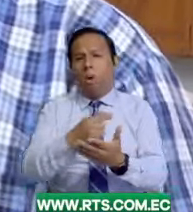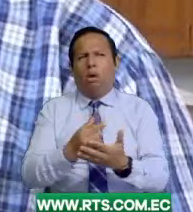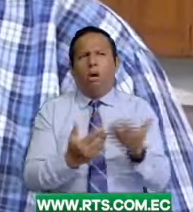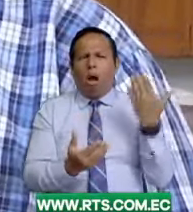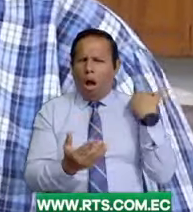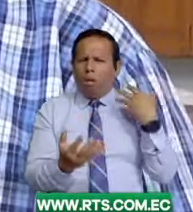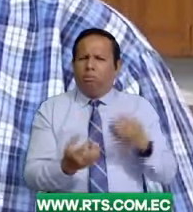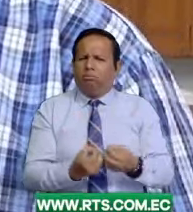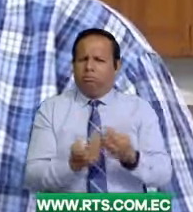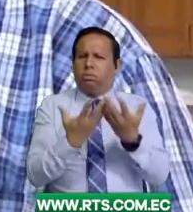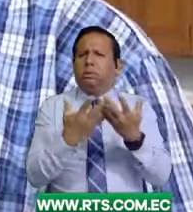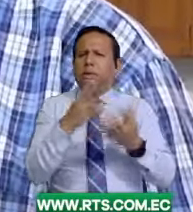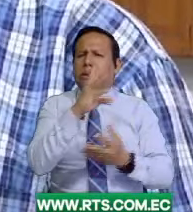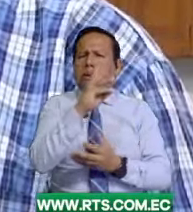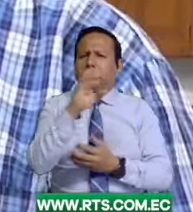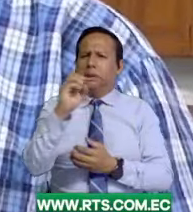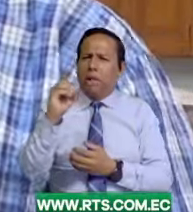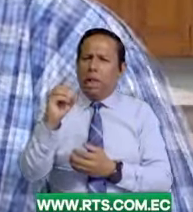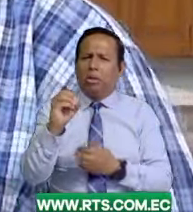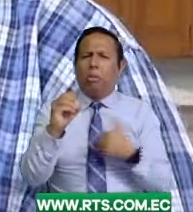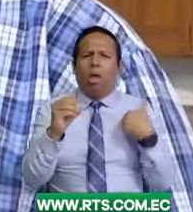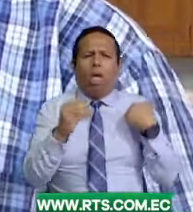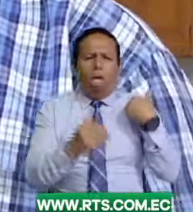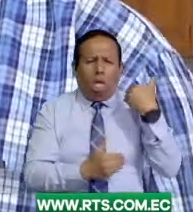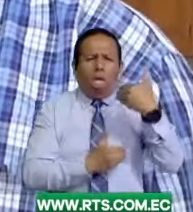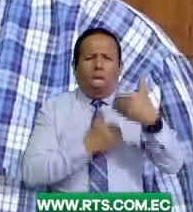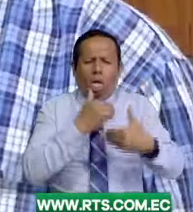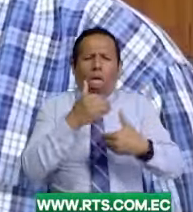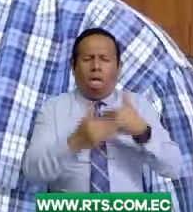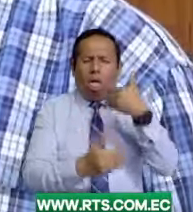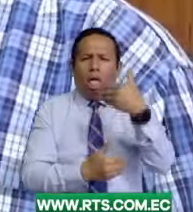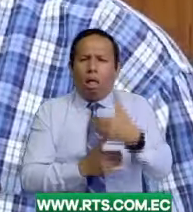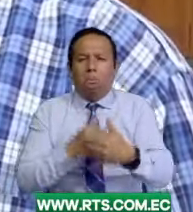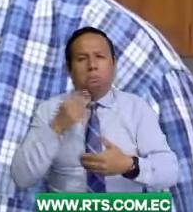pero con todo lo que ha ido pasando año a año, ahorita yo creo que